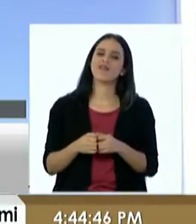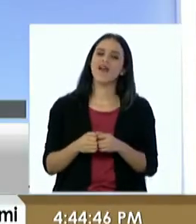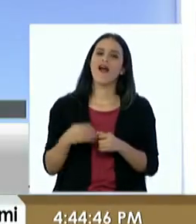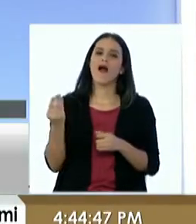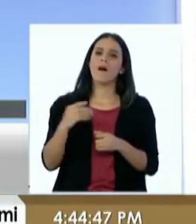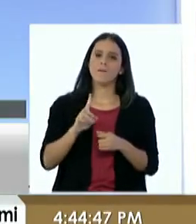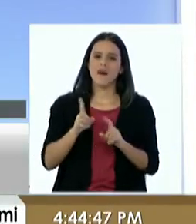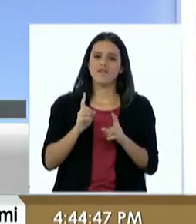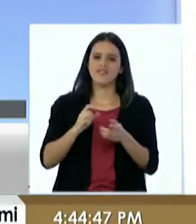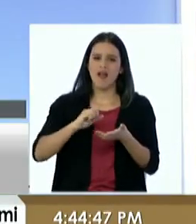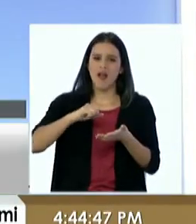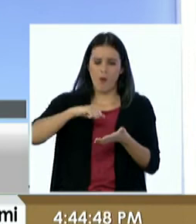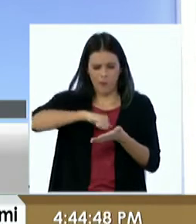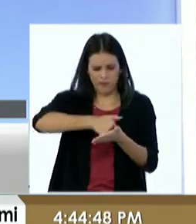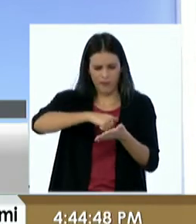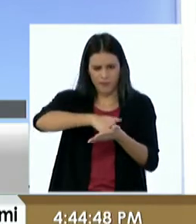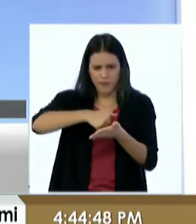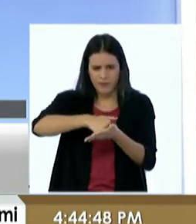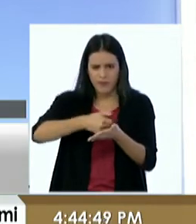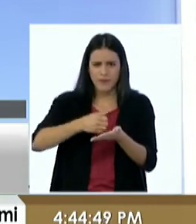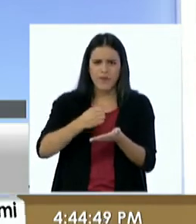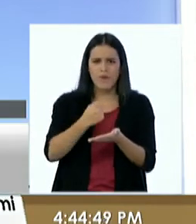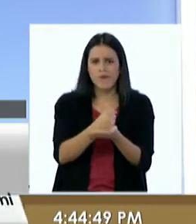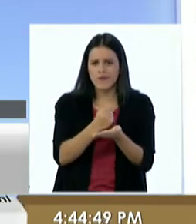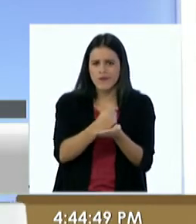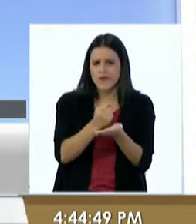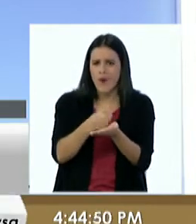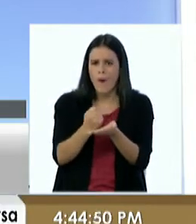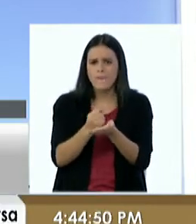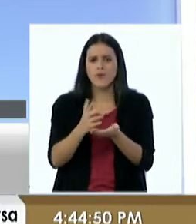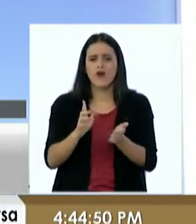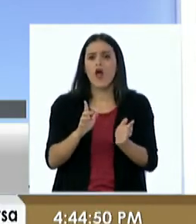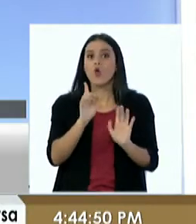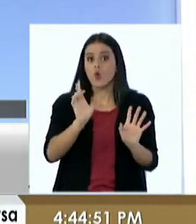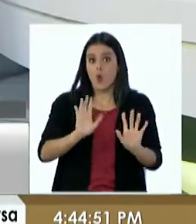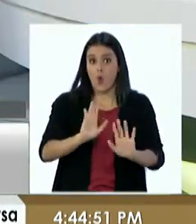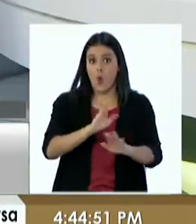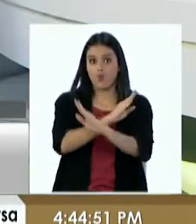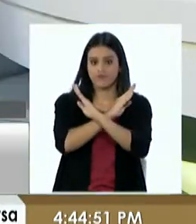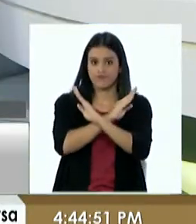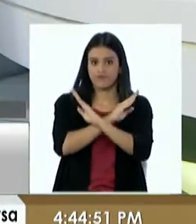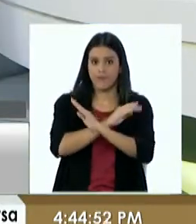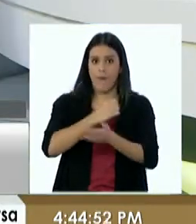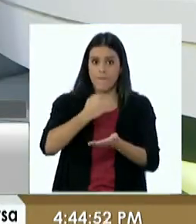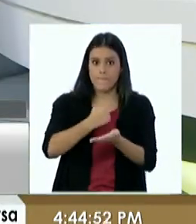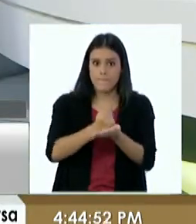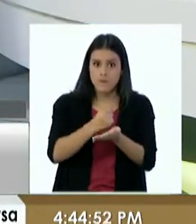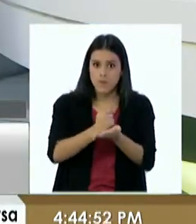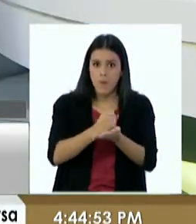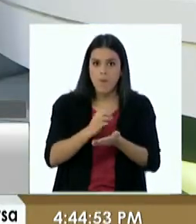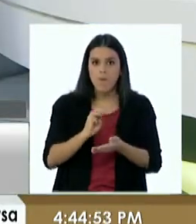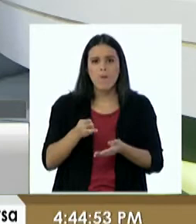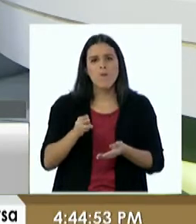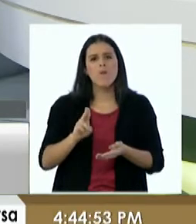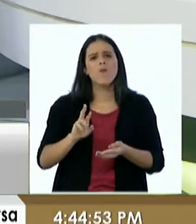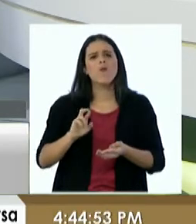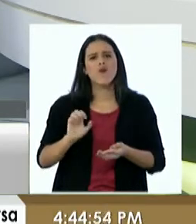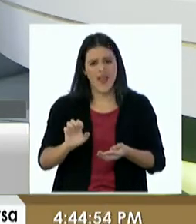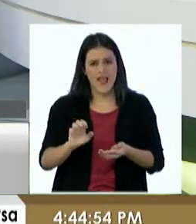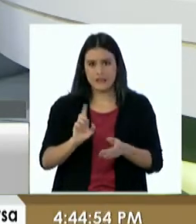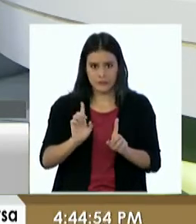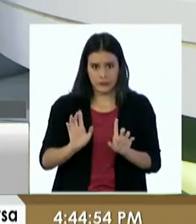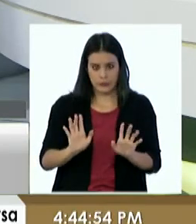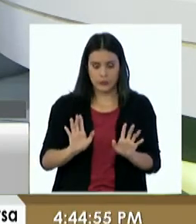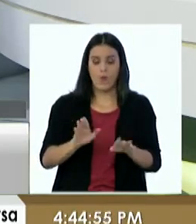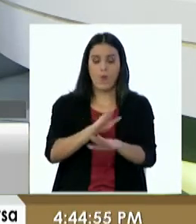puré de papillas o jugos para el bebé por lo menos no es lo que estaba diciendo hace unos vídeos para quedárselo